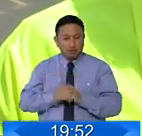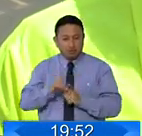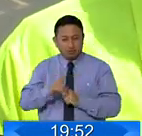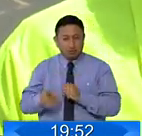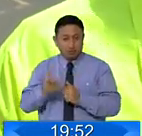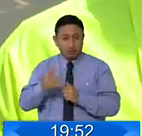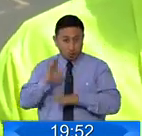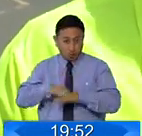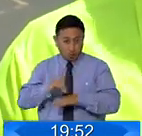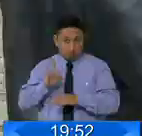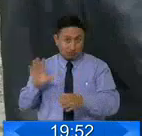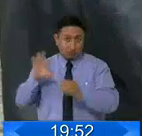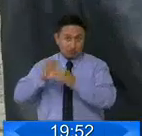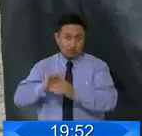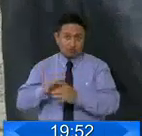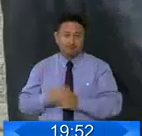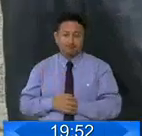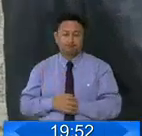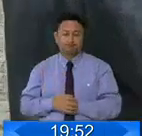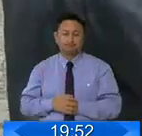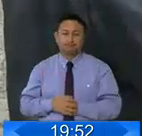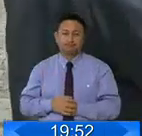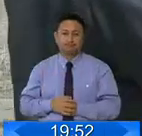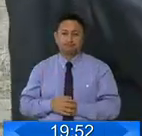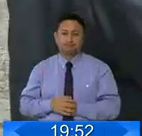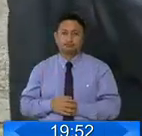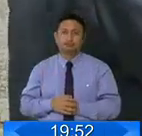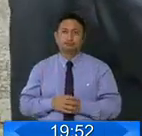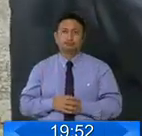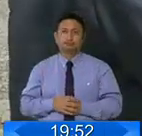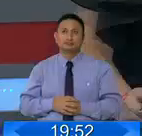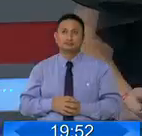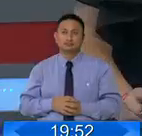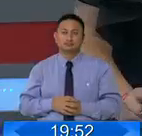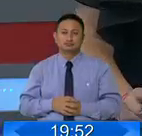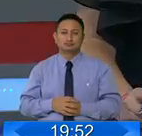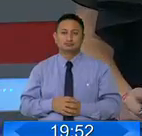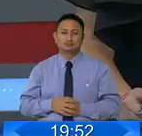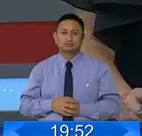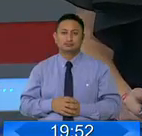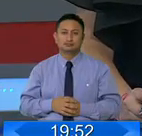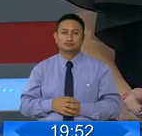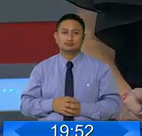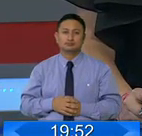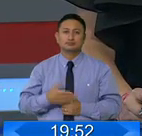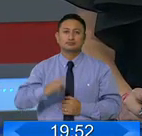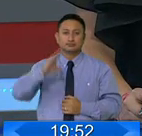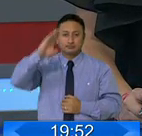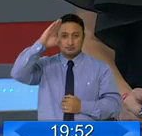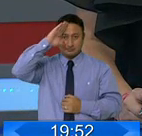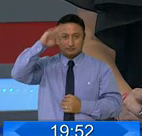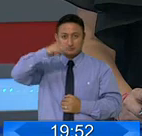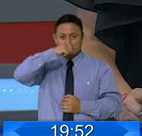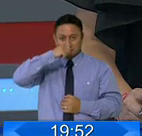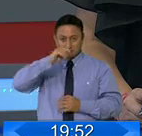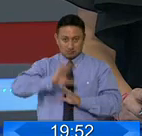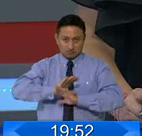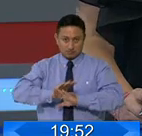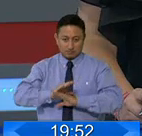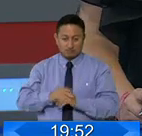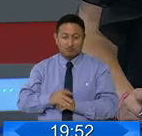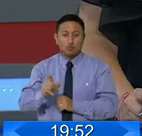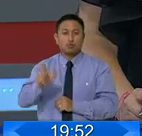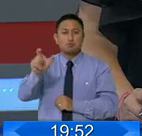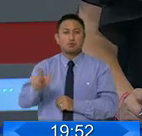durante la investigación al proceso. En Quito informó Iván Casamen. Agentes de la Policía Antinarcóticos lograron detener a